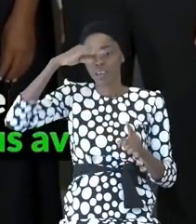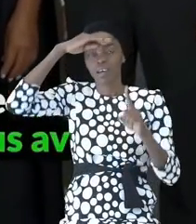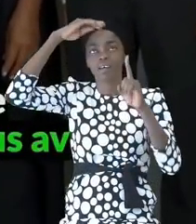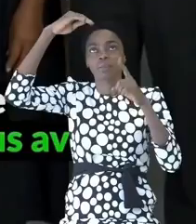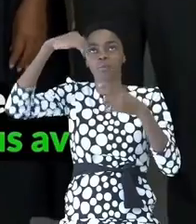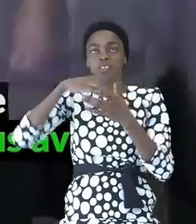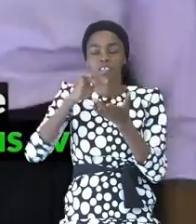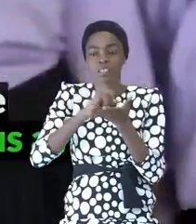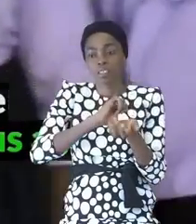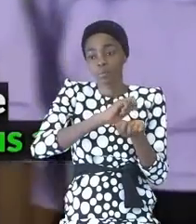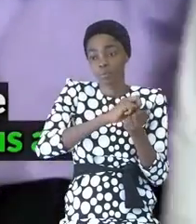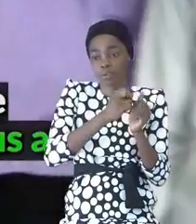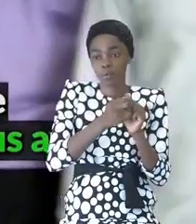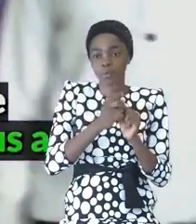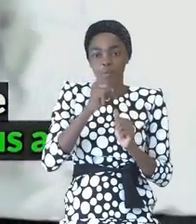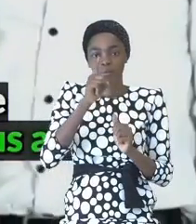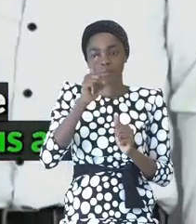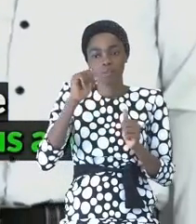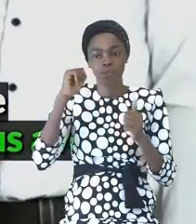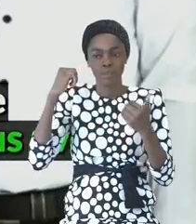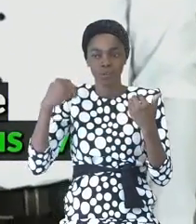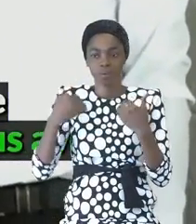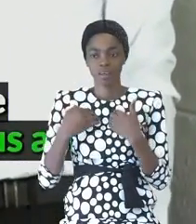llevar muy dentro de tu